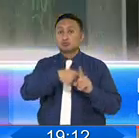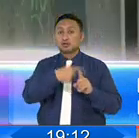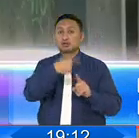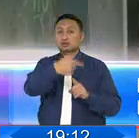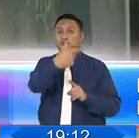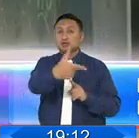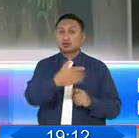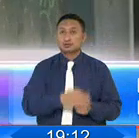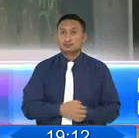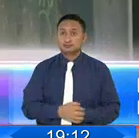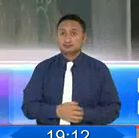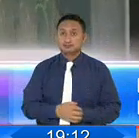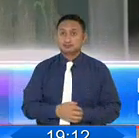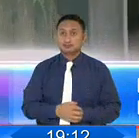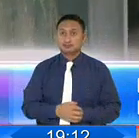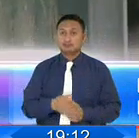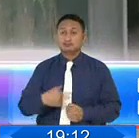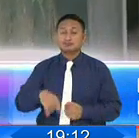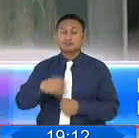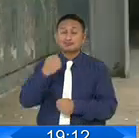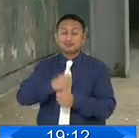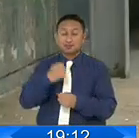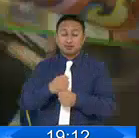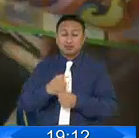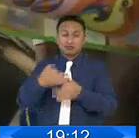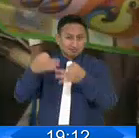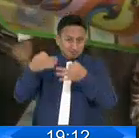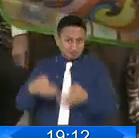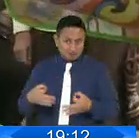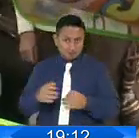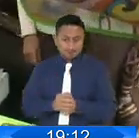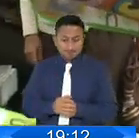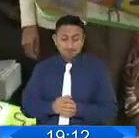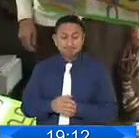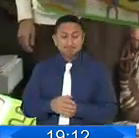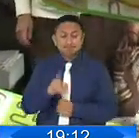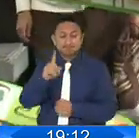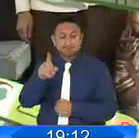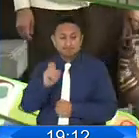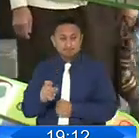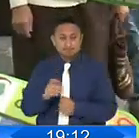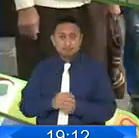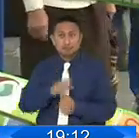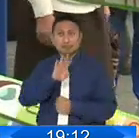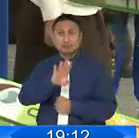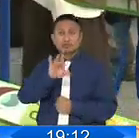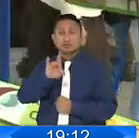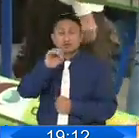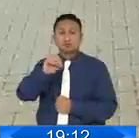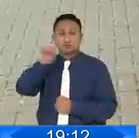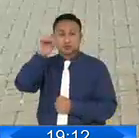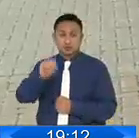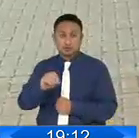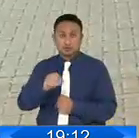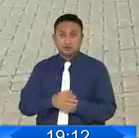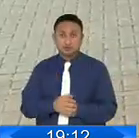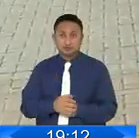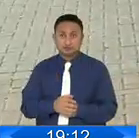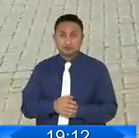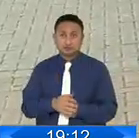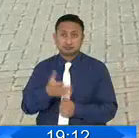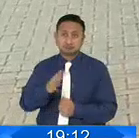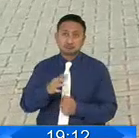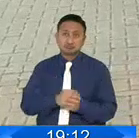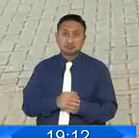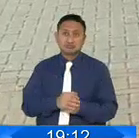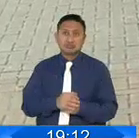después. En cuanto al trabajo informal, según las encuestas publicadas, se registra un 48%, lo que equivaldría